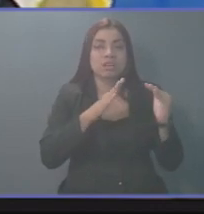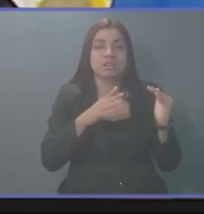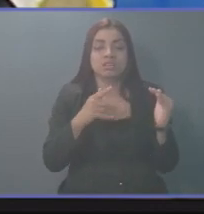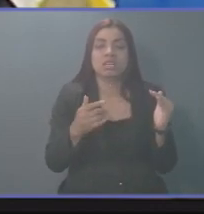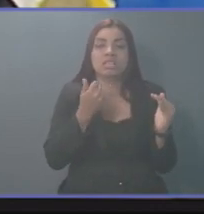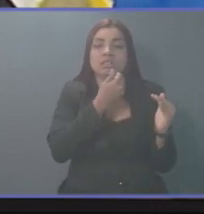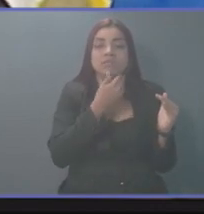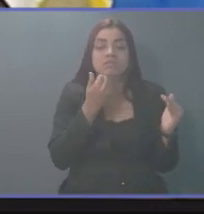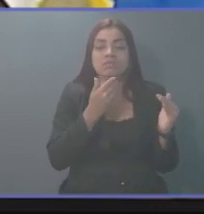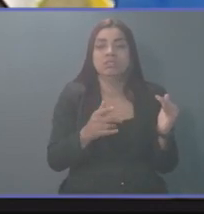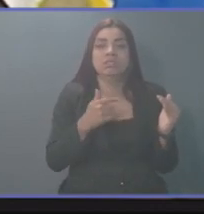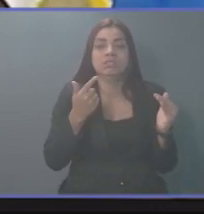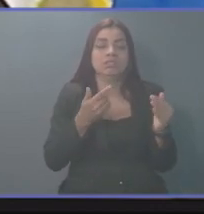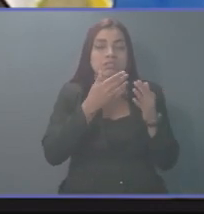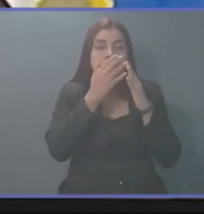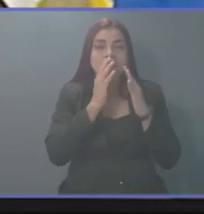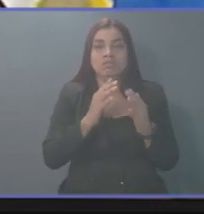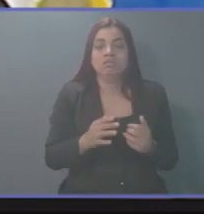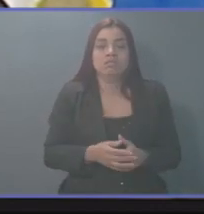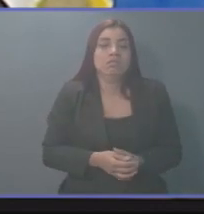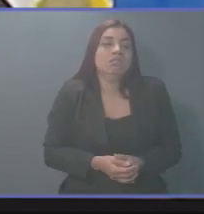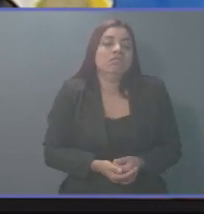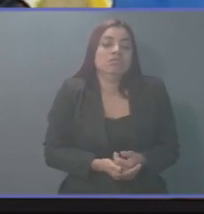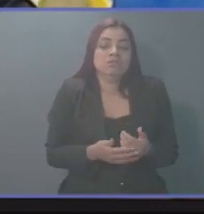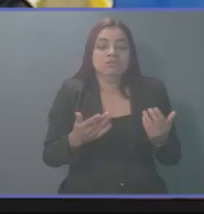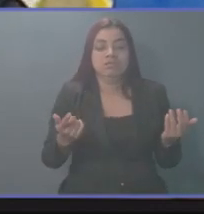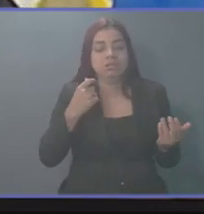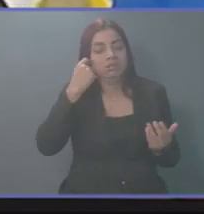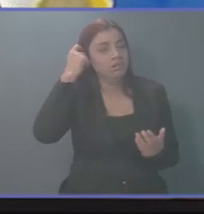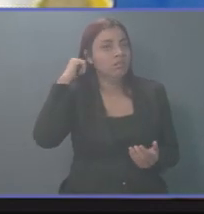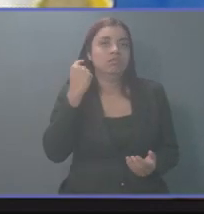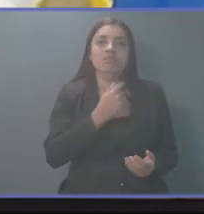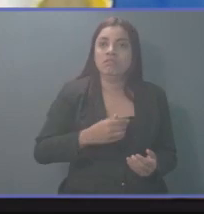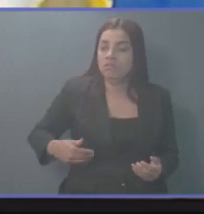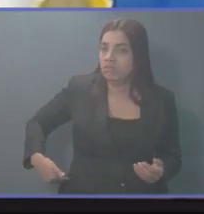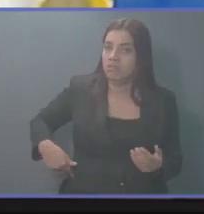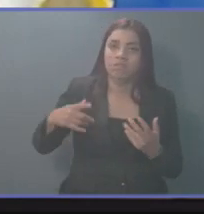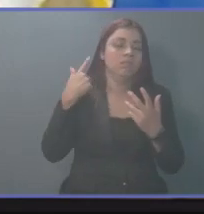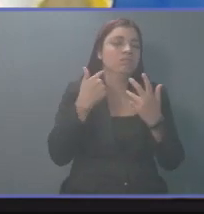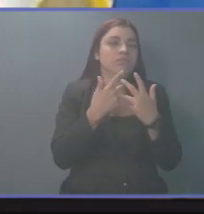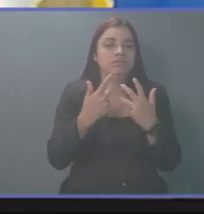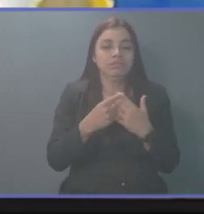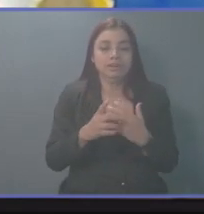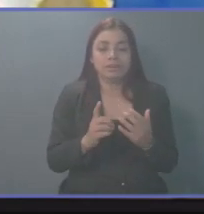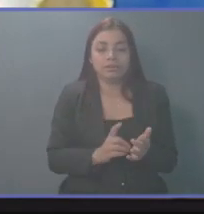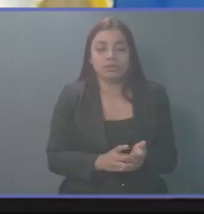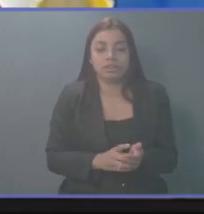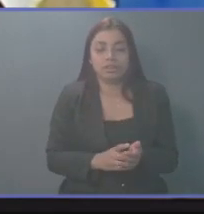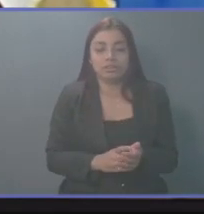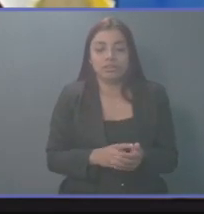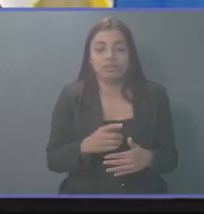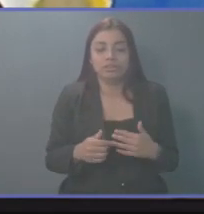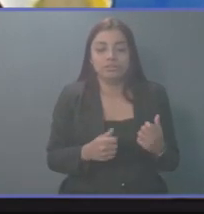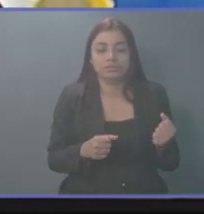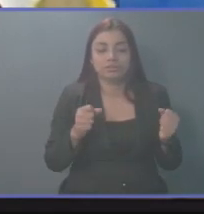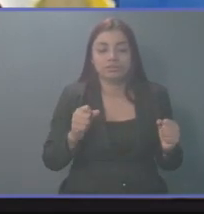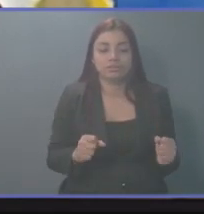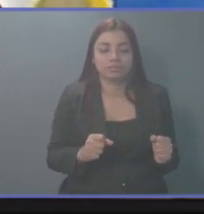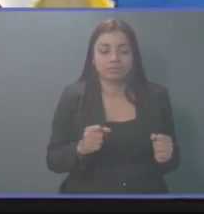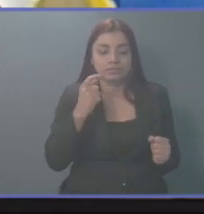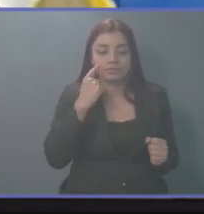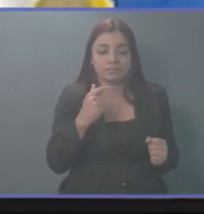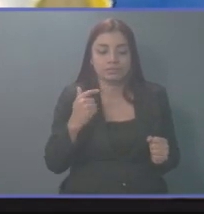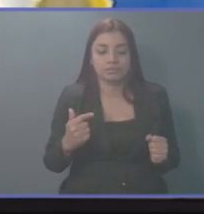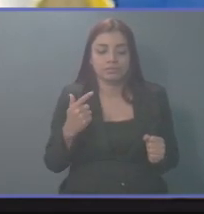ocurre con el agua. Tal forma, señor presidente, colegas diputados, pedimos dispensa de